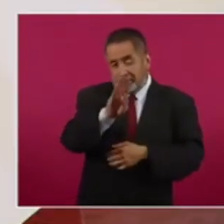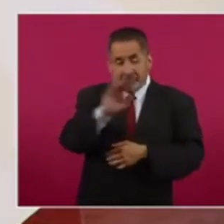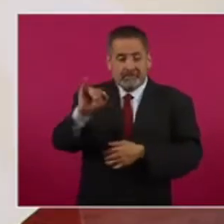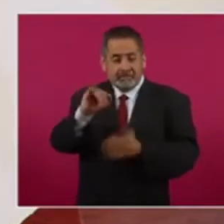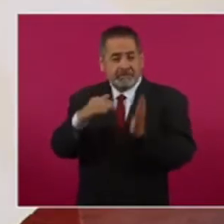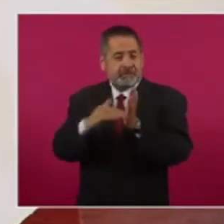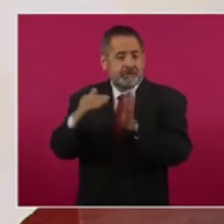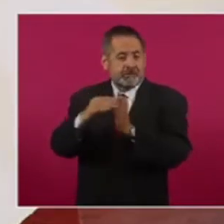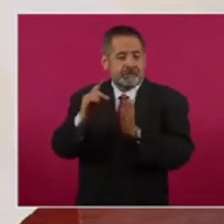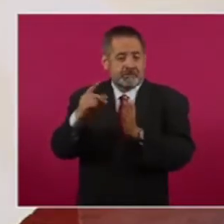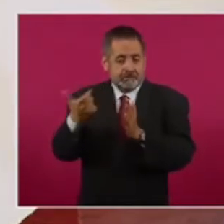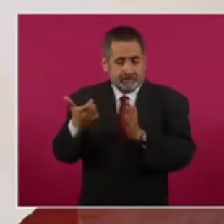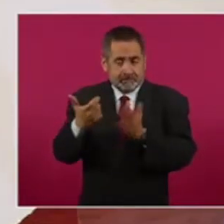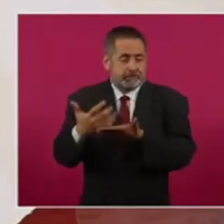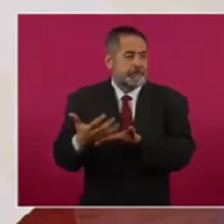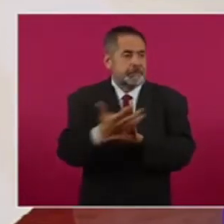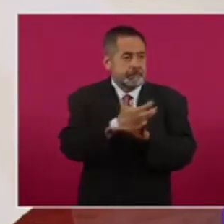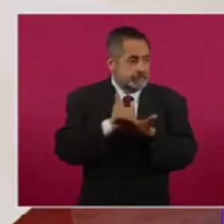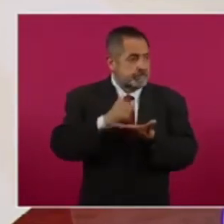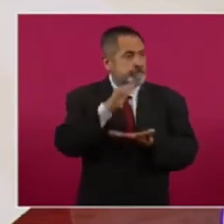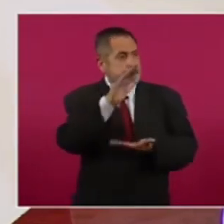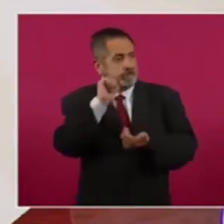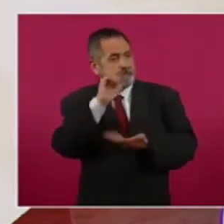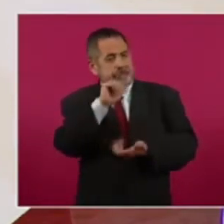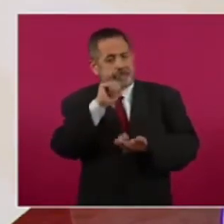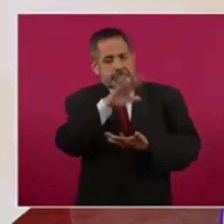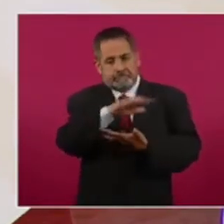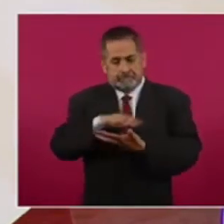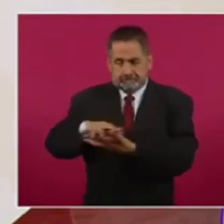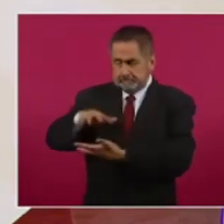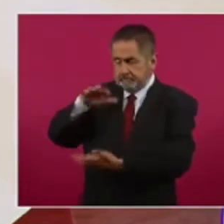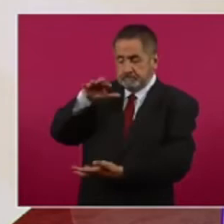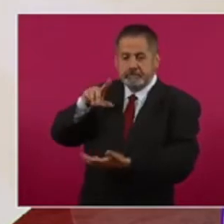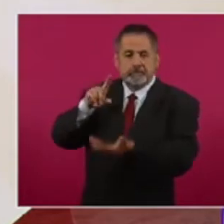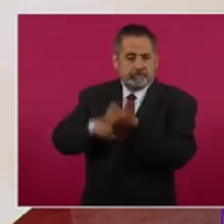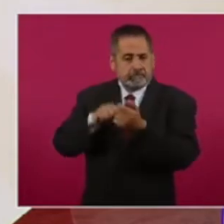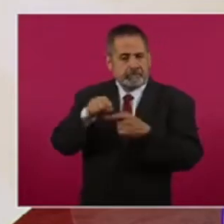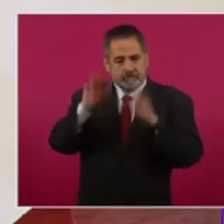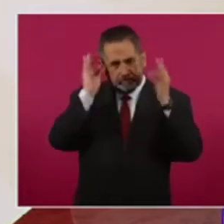$1 billón de ingresos por aduanas.